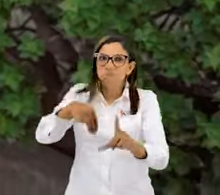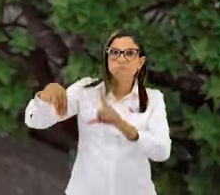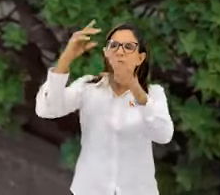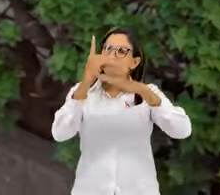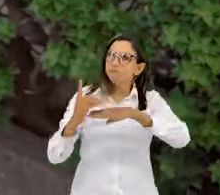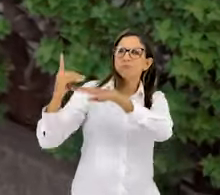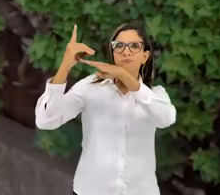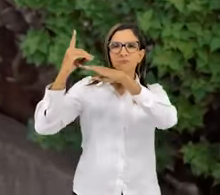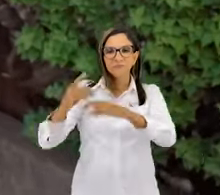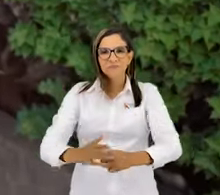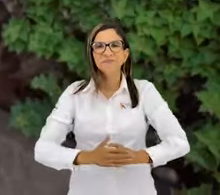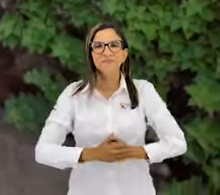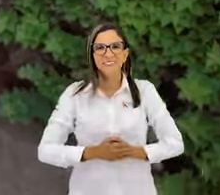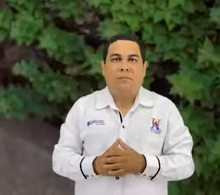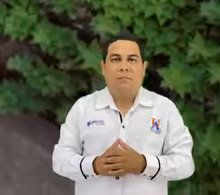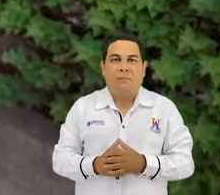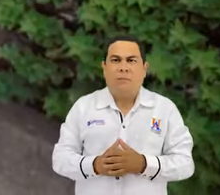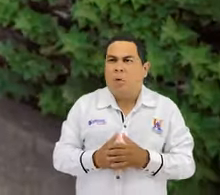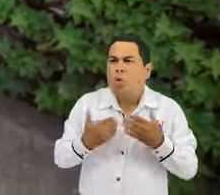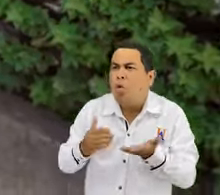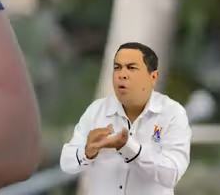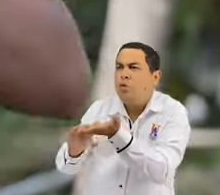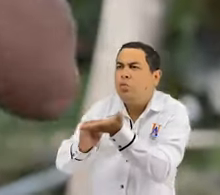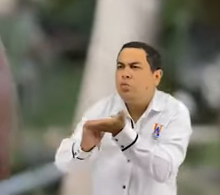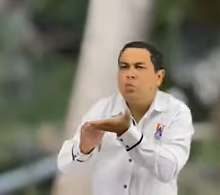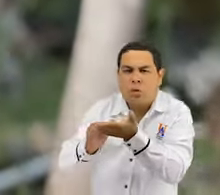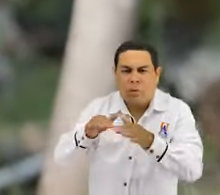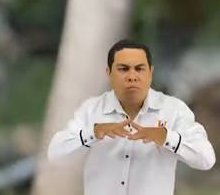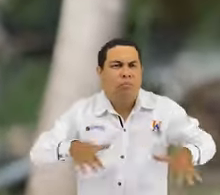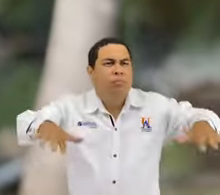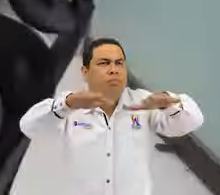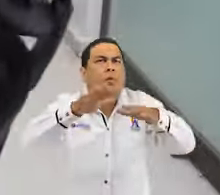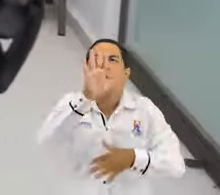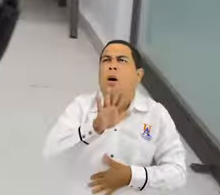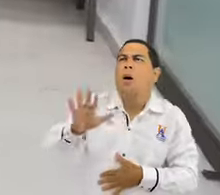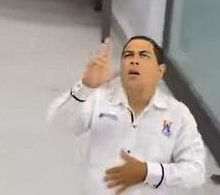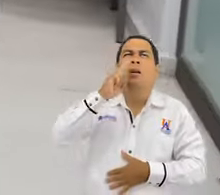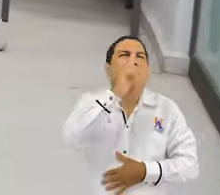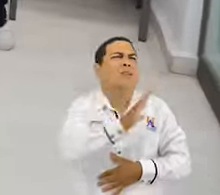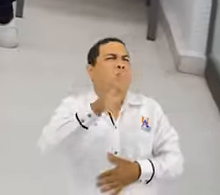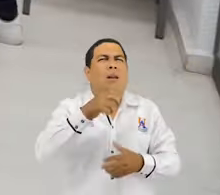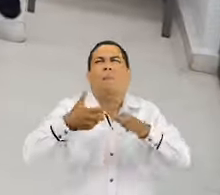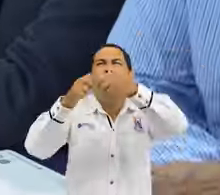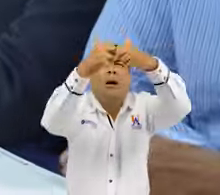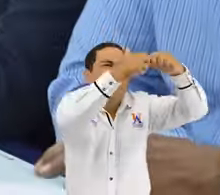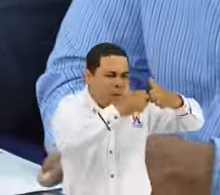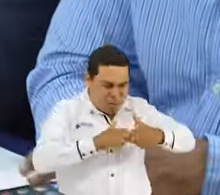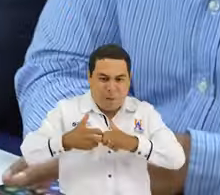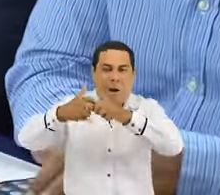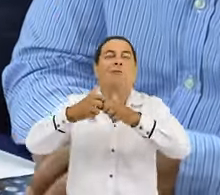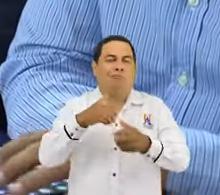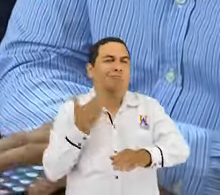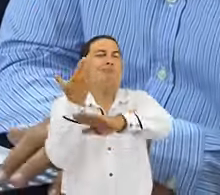de 95 programas académicos de pregrado y posgrado. Proponemos alternativas y soluciones para temas locales, regionales